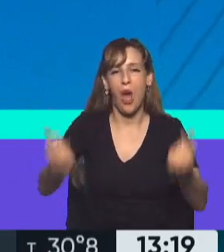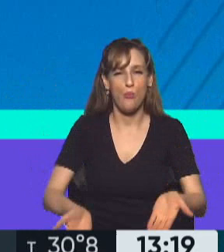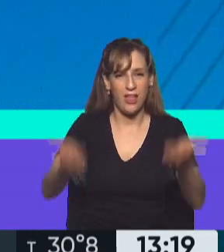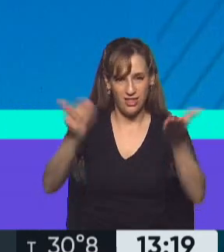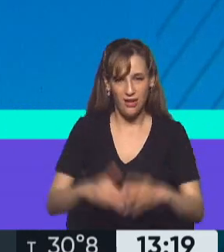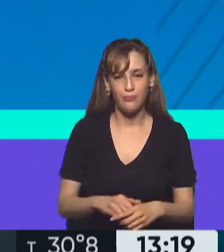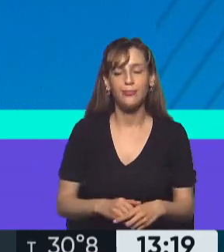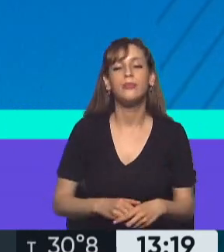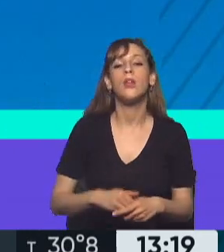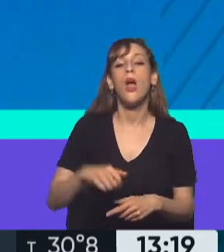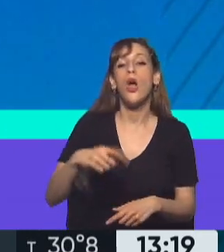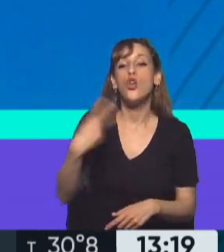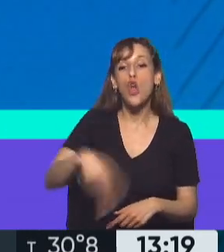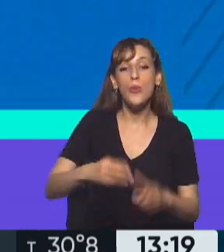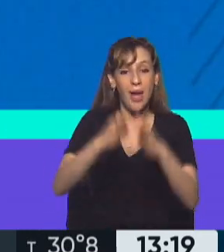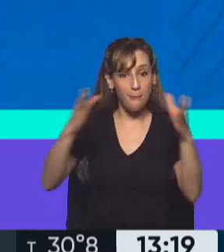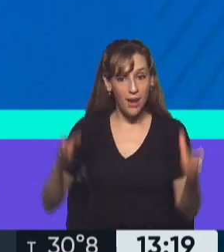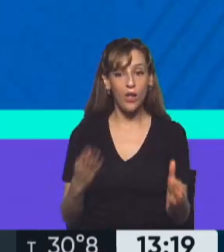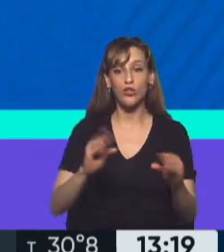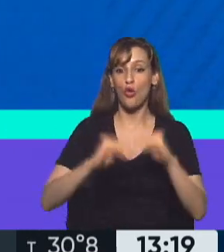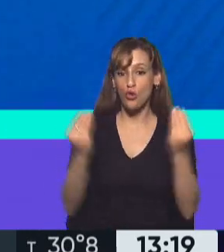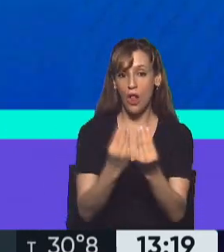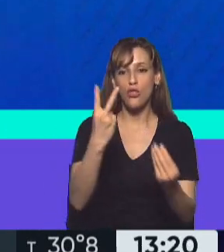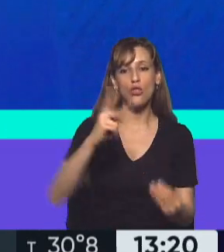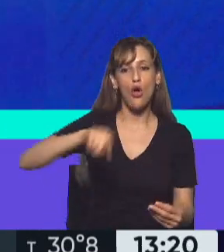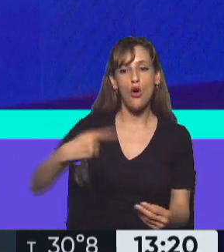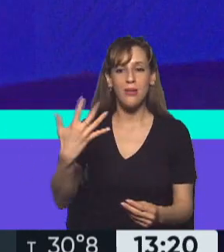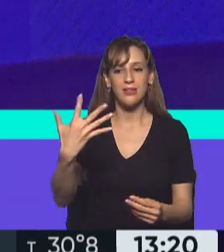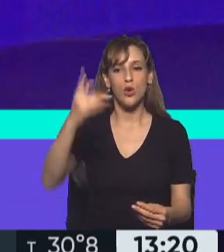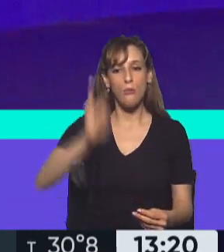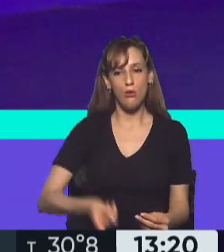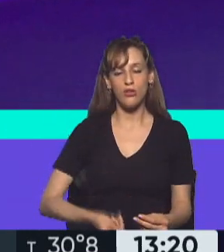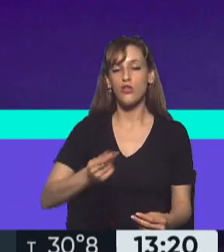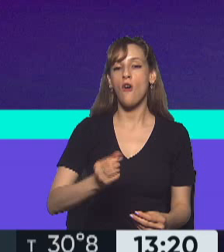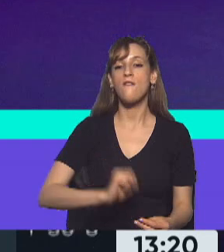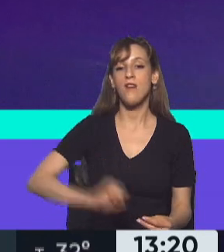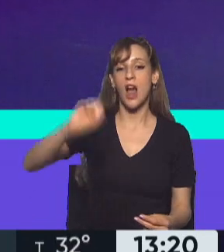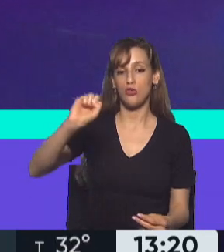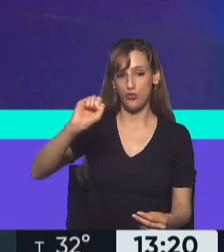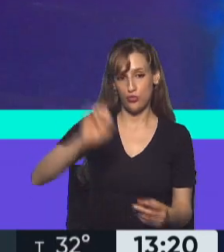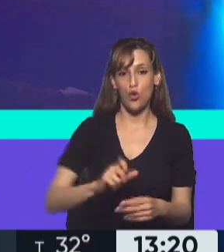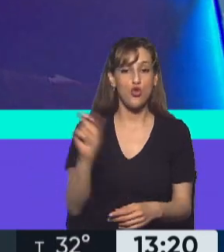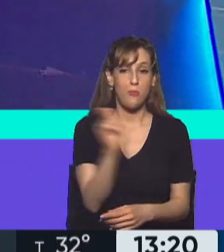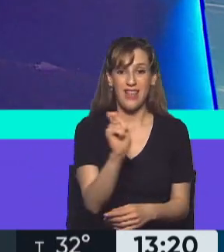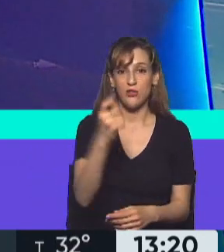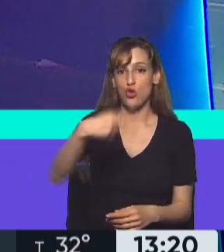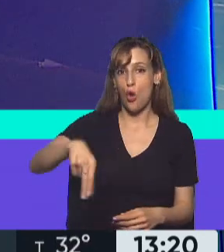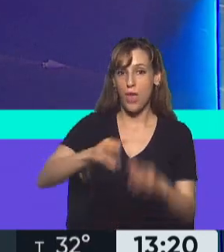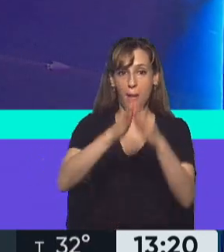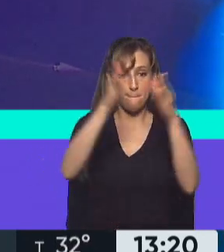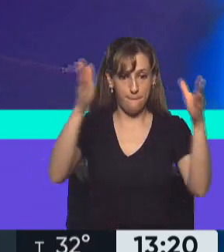de 2,5%. Trajimos algunas placas para analizar este dato. 2,5% en noviembre, que por cierto viene a